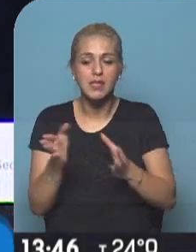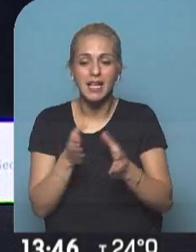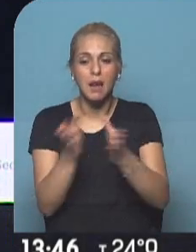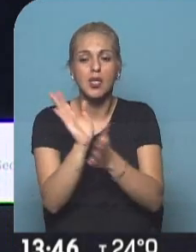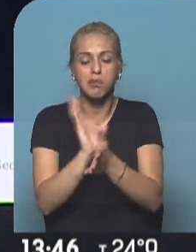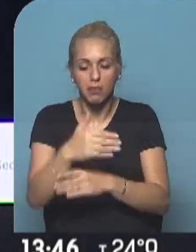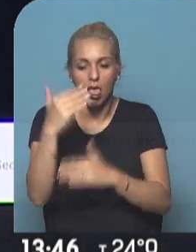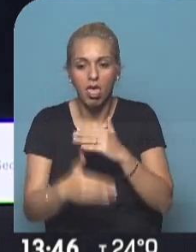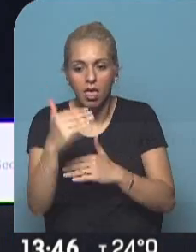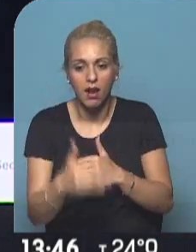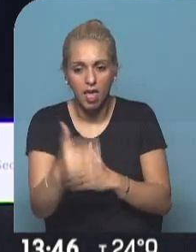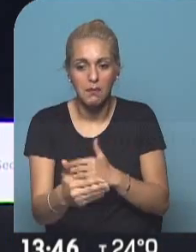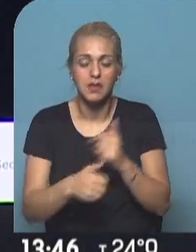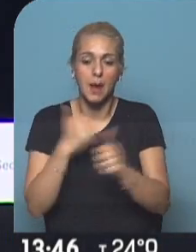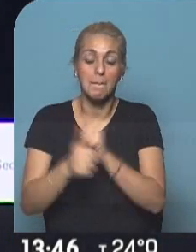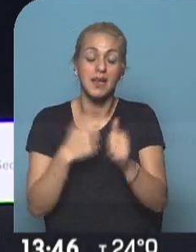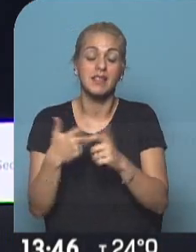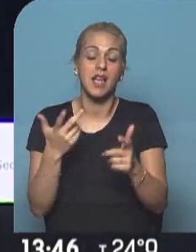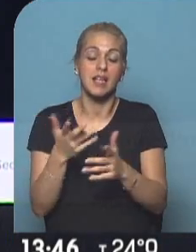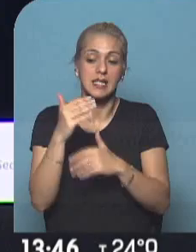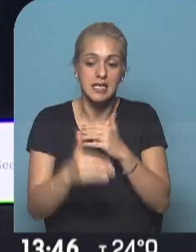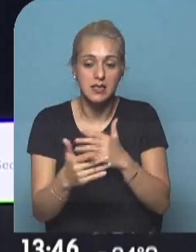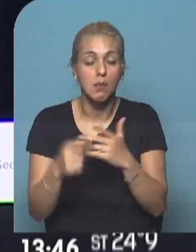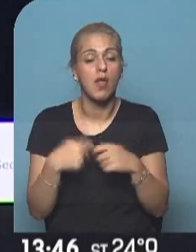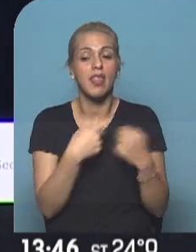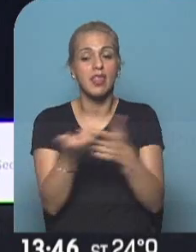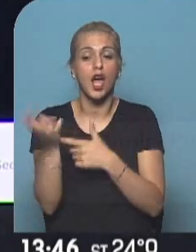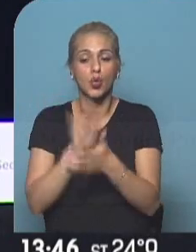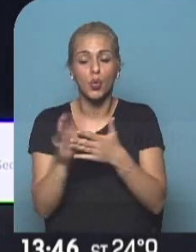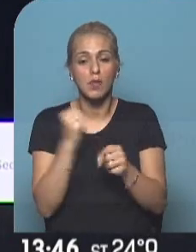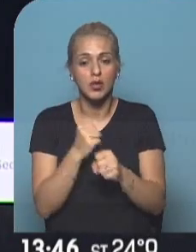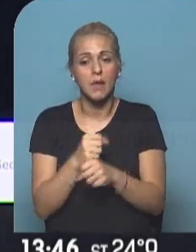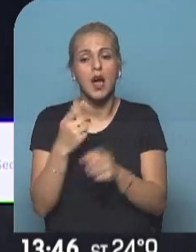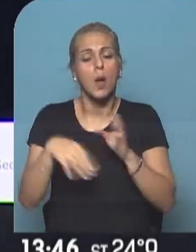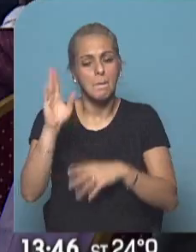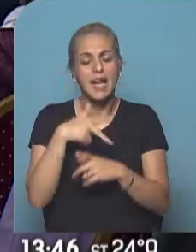como las de ustedes para generar nuevas oportunidades de empleo, sobre todo a las empresas pequeñas y medianas,